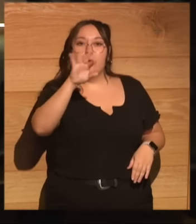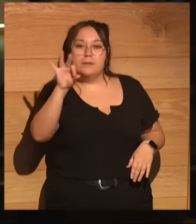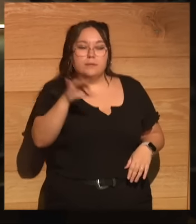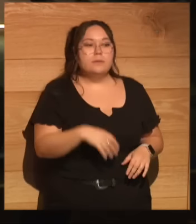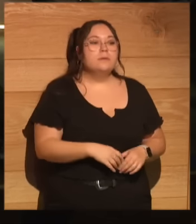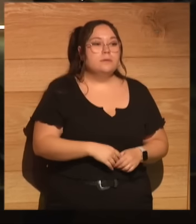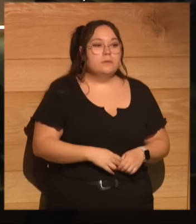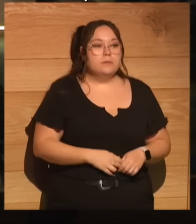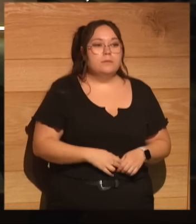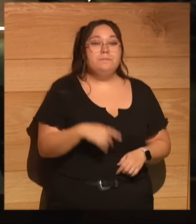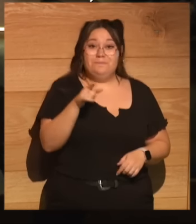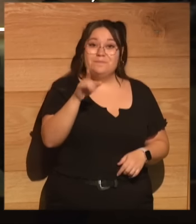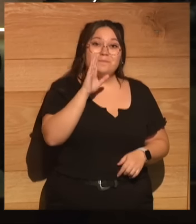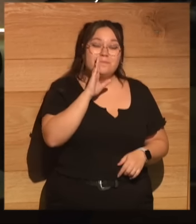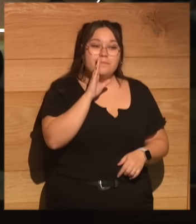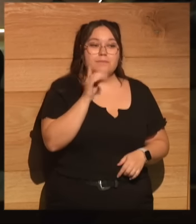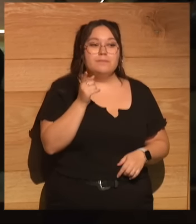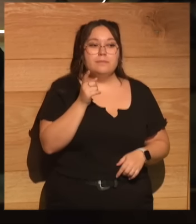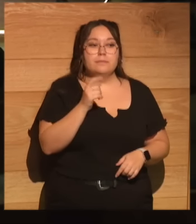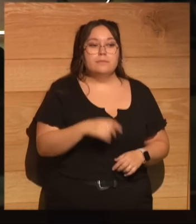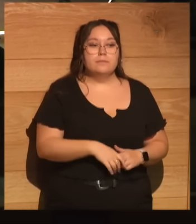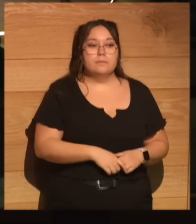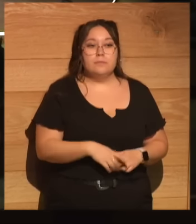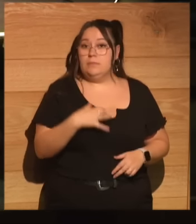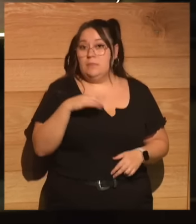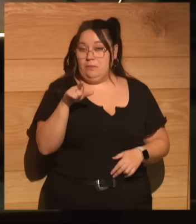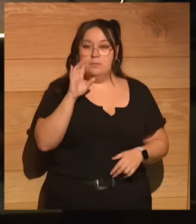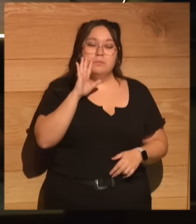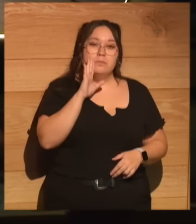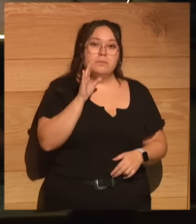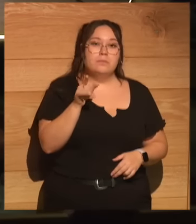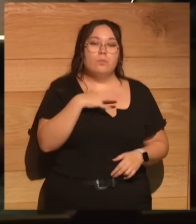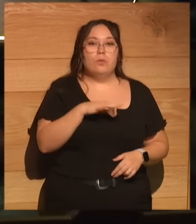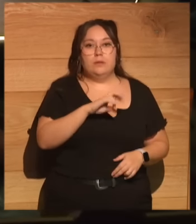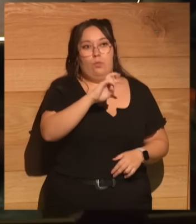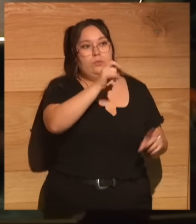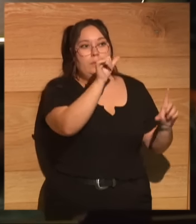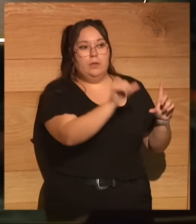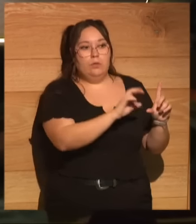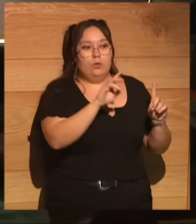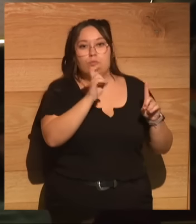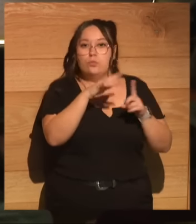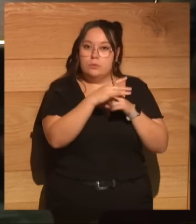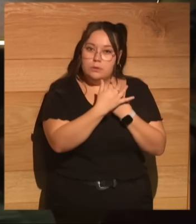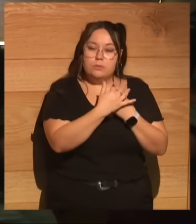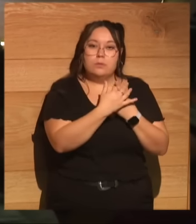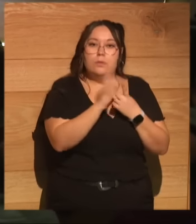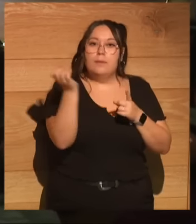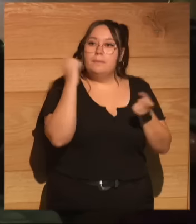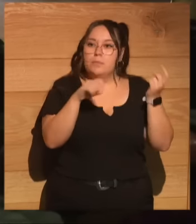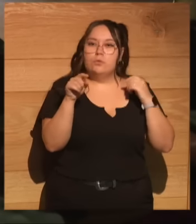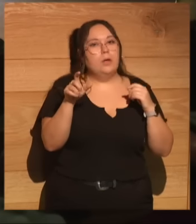Lane. Diane West. Que podría ser en otra película y en otro contexto un